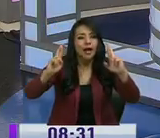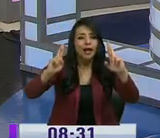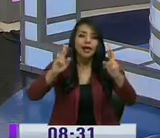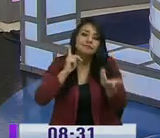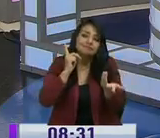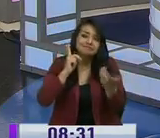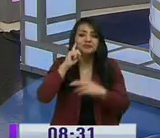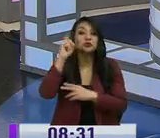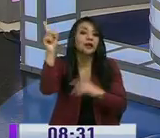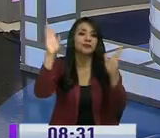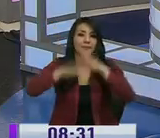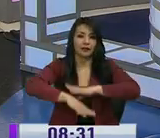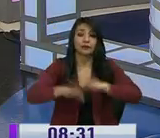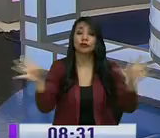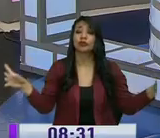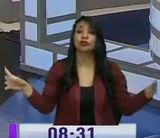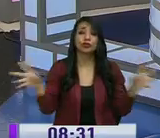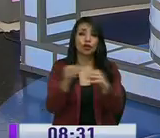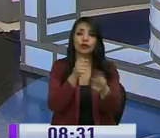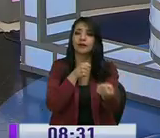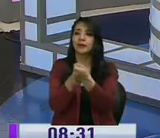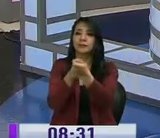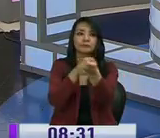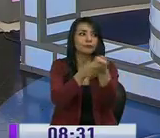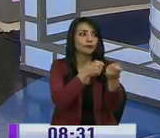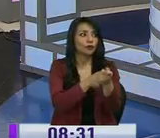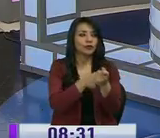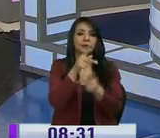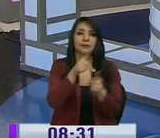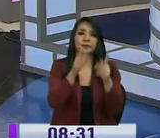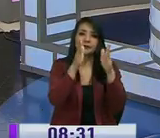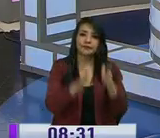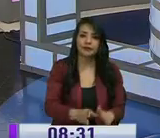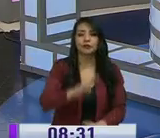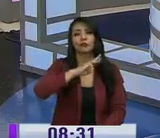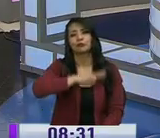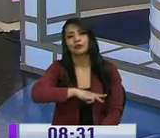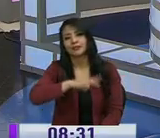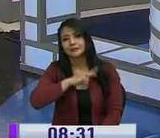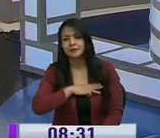es gratis. Que todos trabajaremos de la manera, prefecturas,